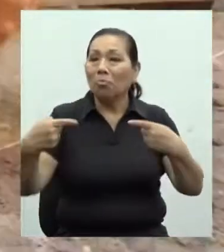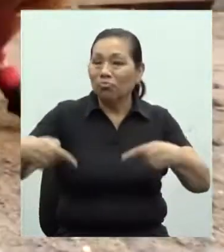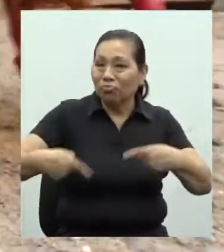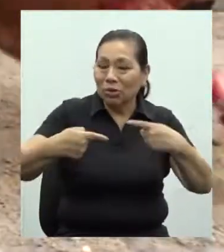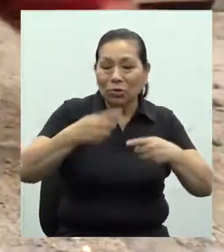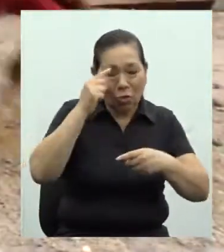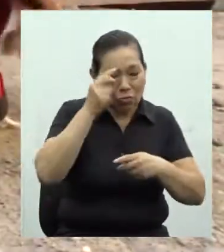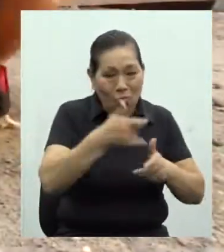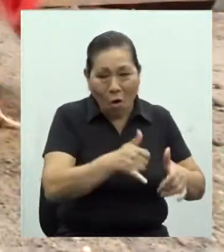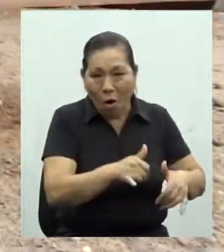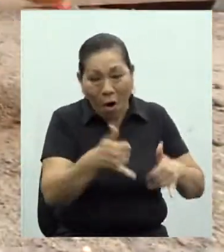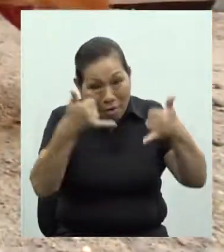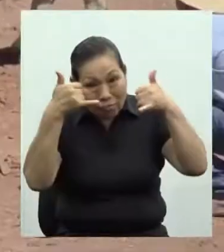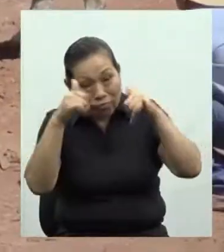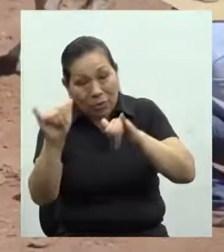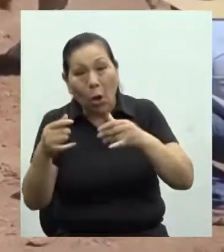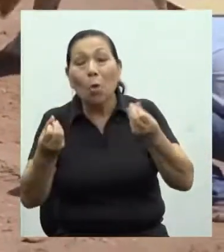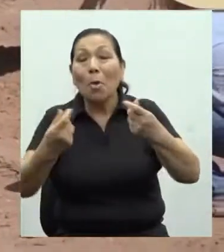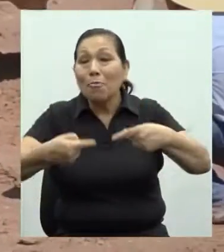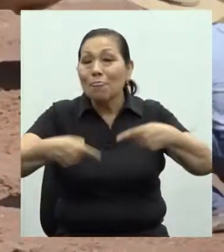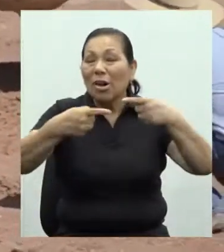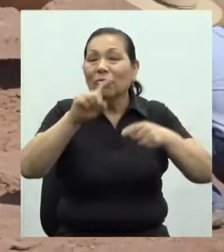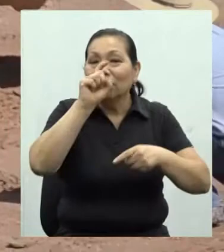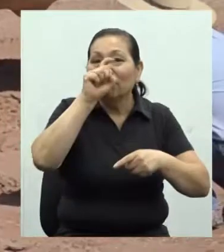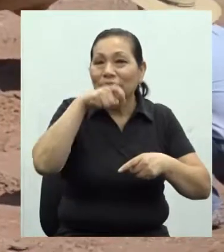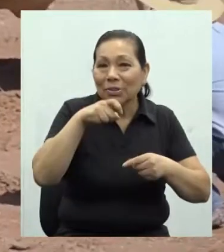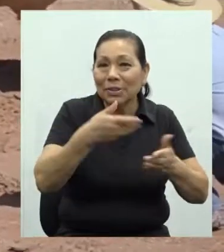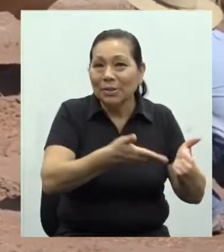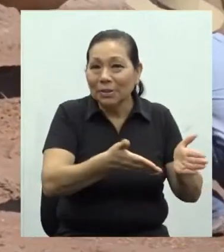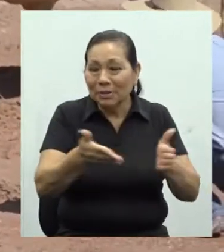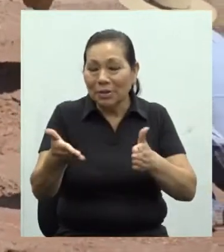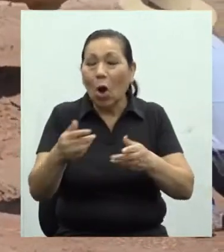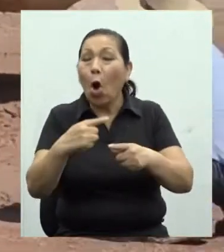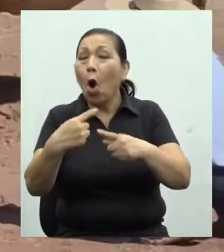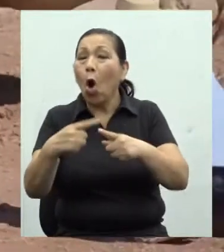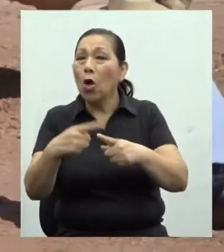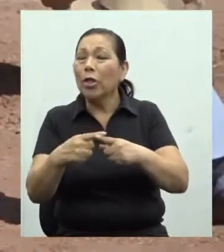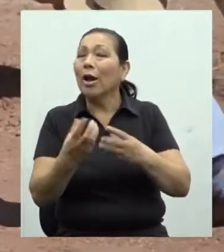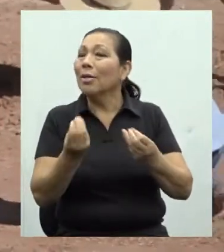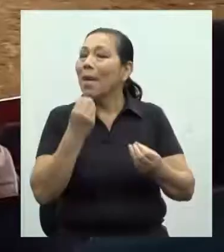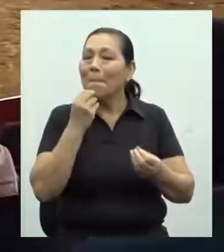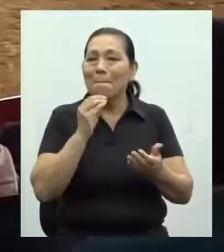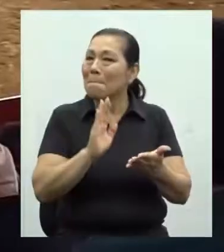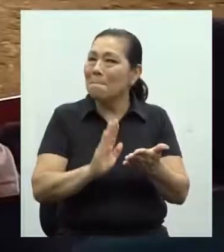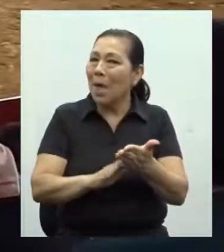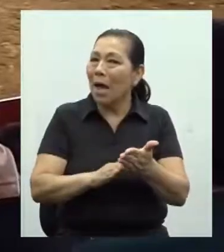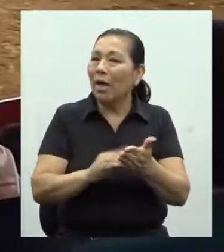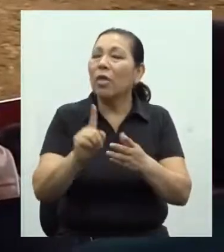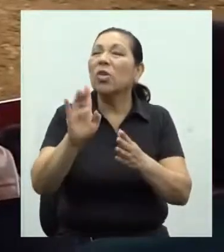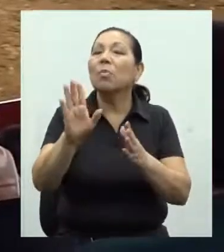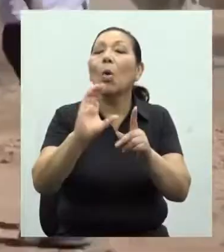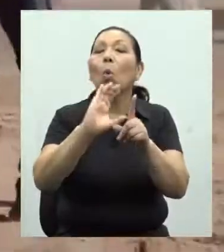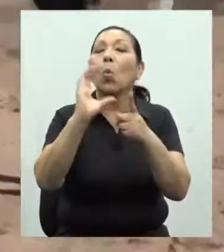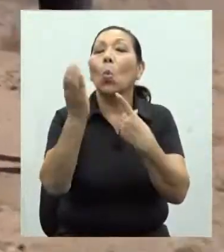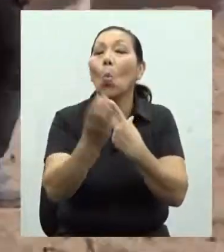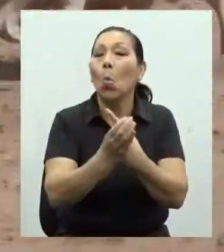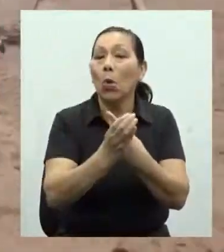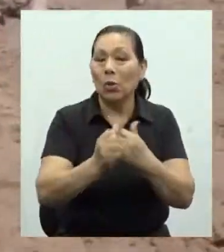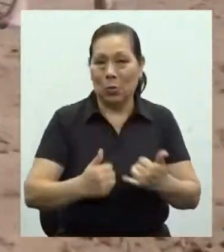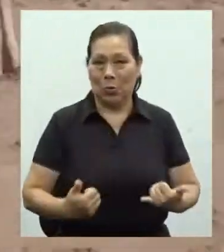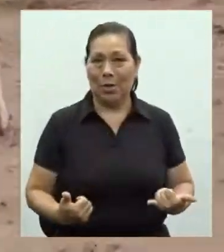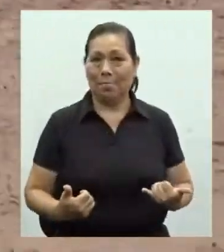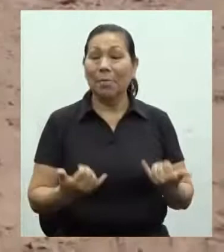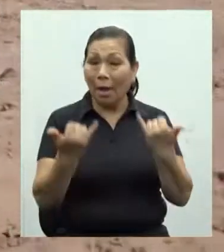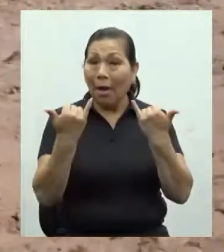de toros, peleas de gallos y demás espectáculos declarados de carácter cultural.